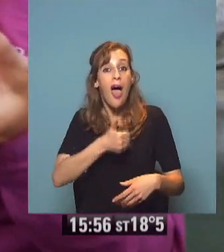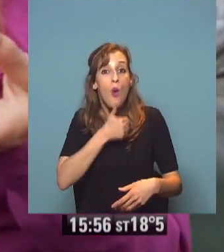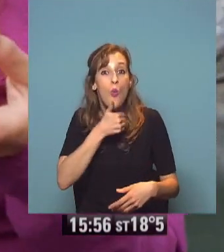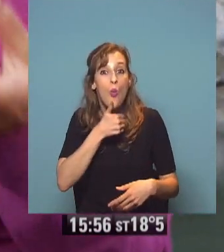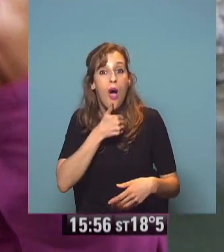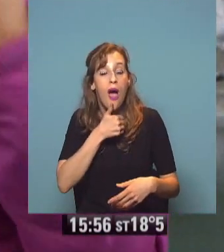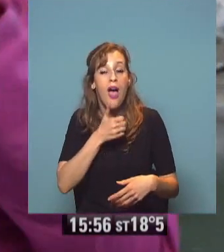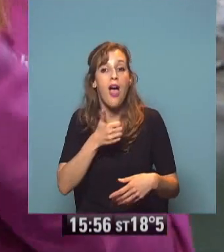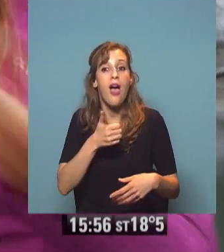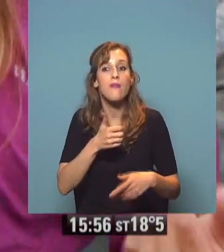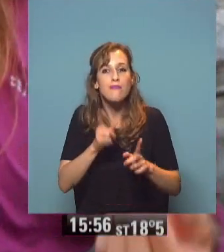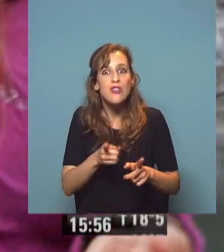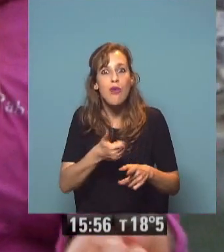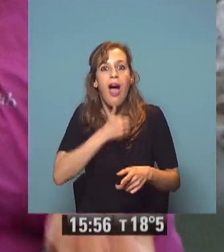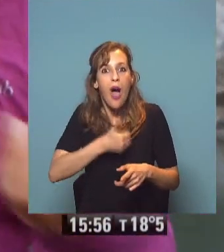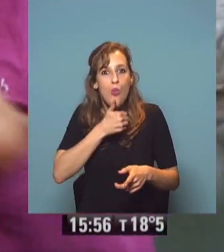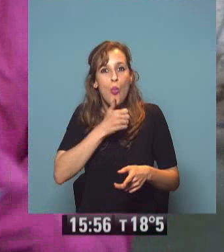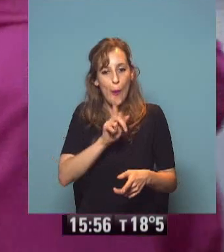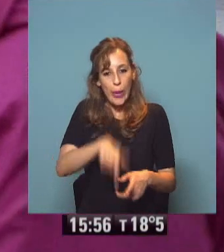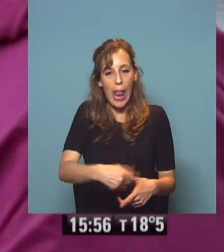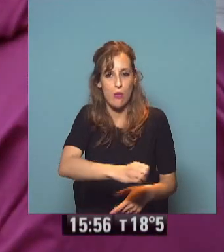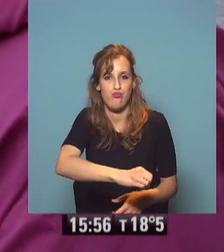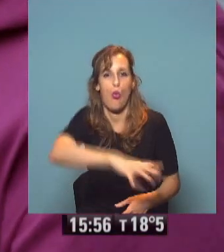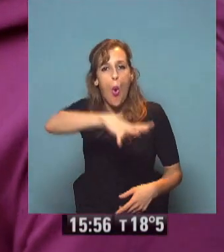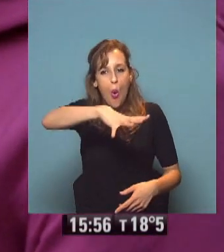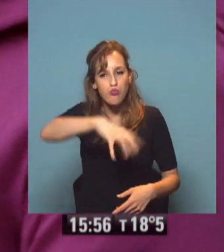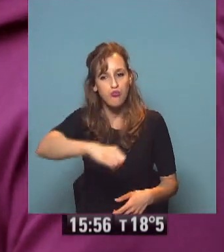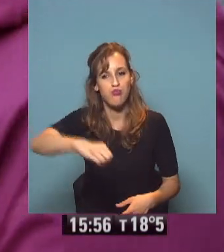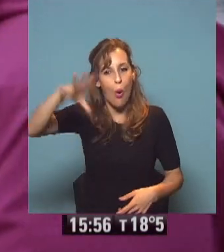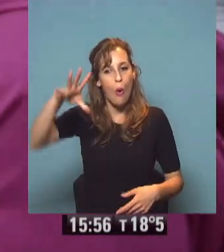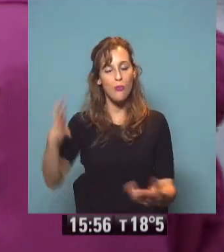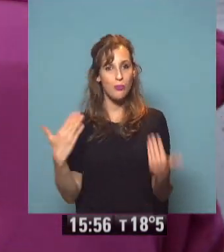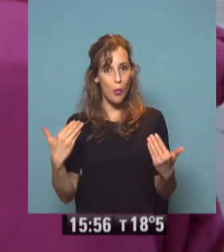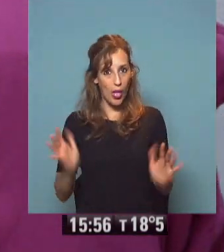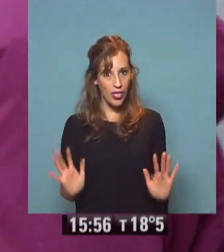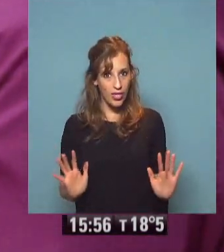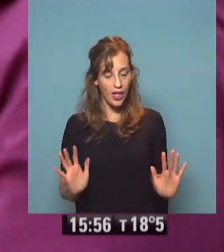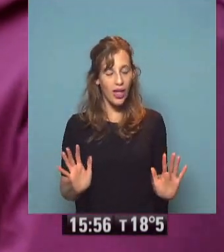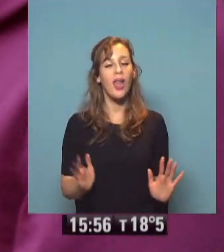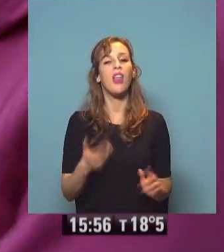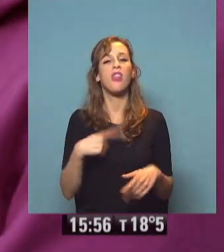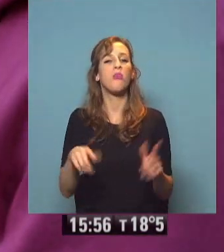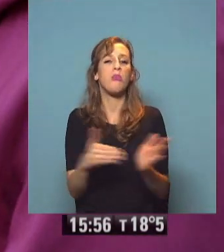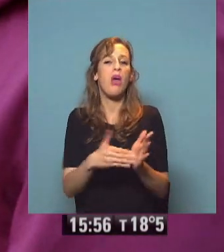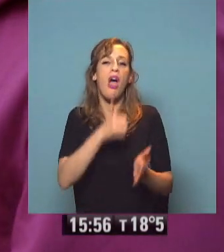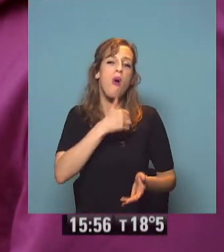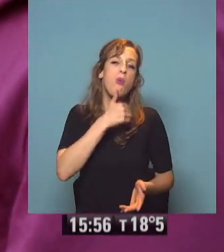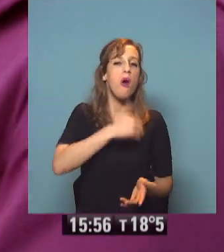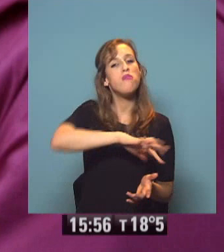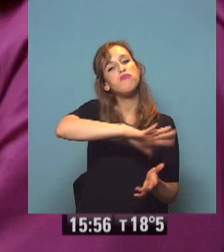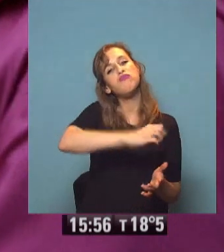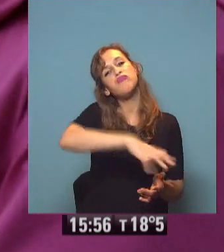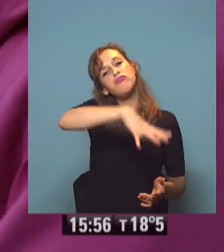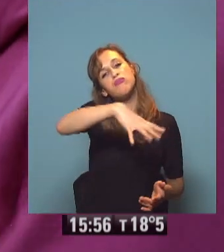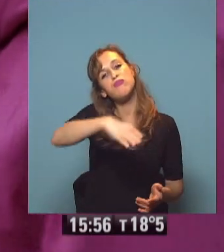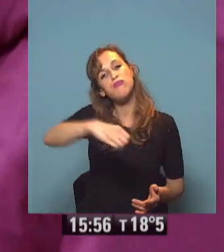agua y se propulsan como si fuese un sifón y se las empuja para arriba. Y luego se dejan llevar como por las corrientes, vuelven a bajar y otra vez más, y así